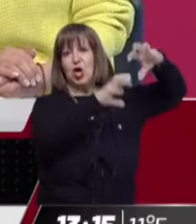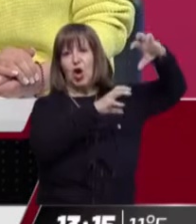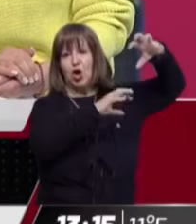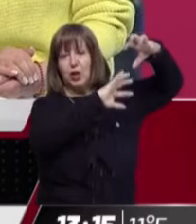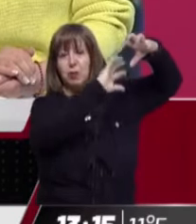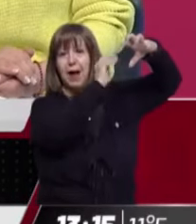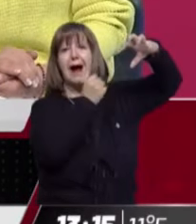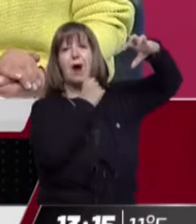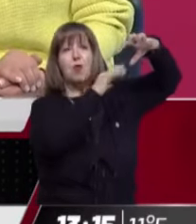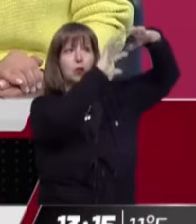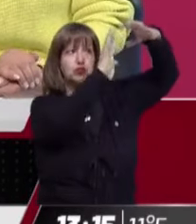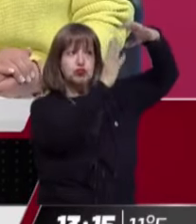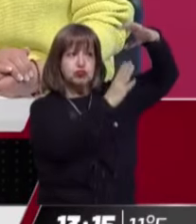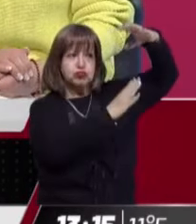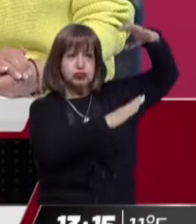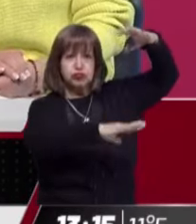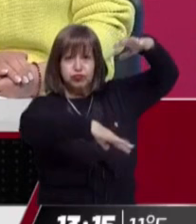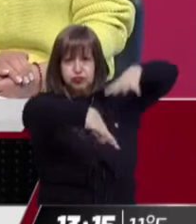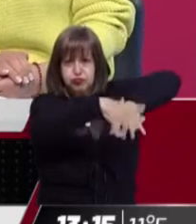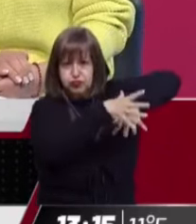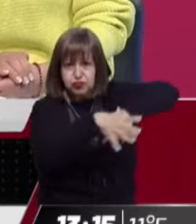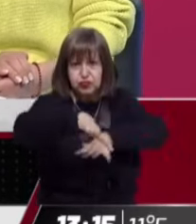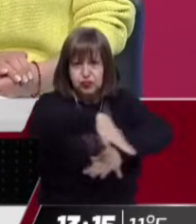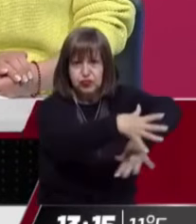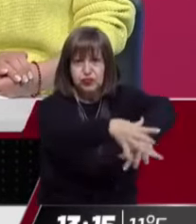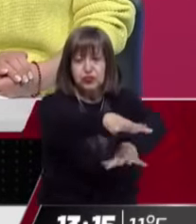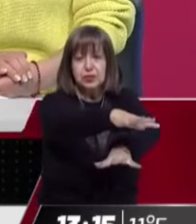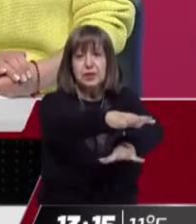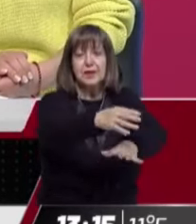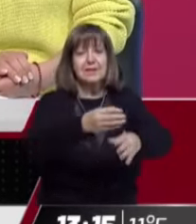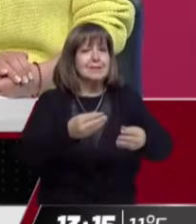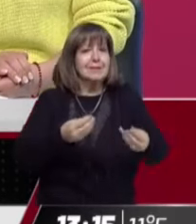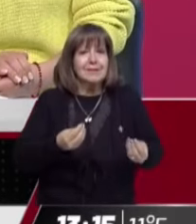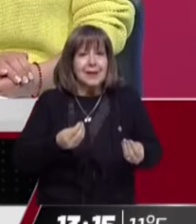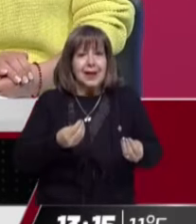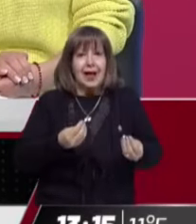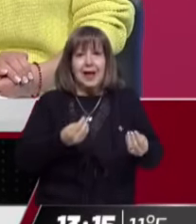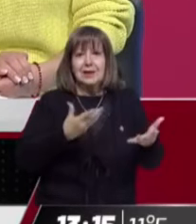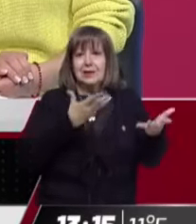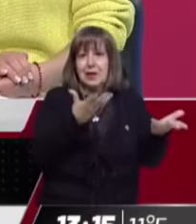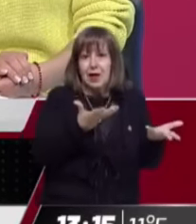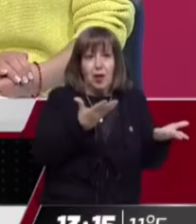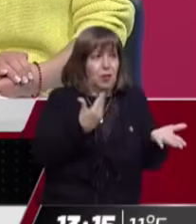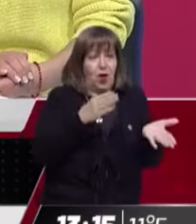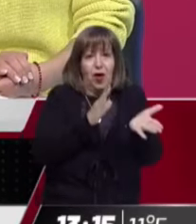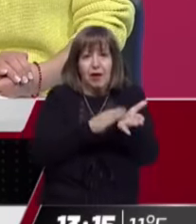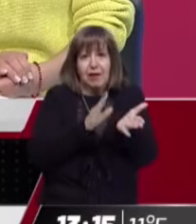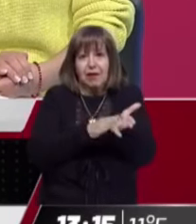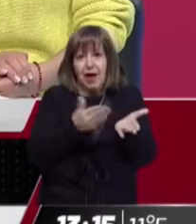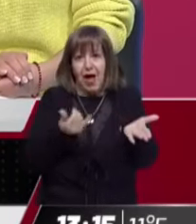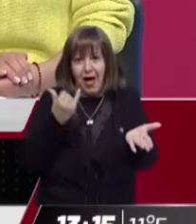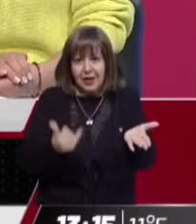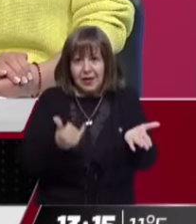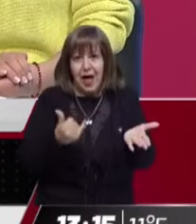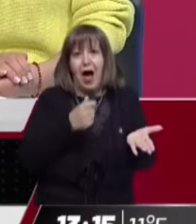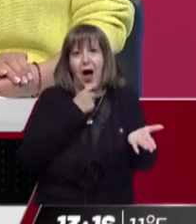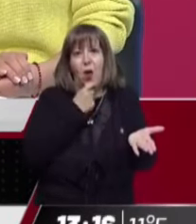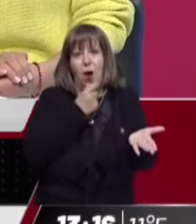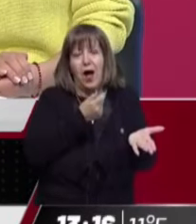Entonces, de nuevo, como dirían los pibes de hoy, dato mata relato, ¿no?